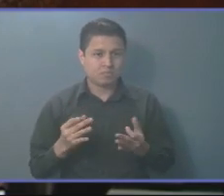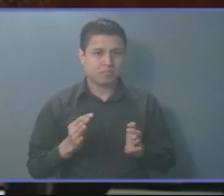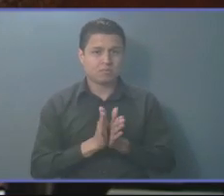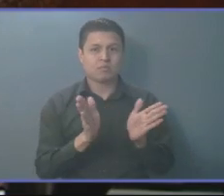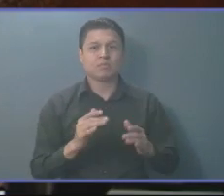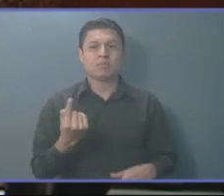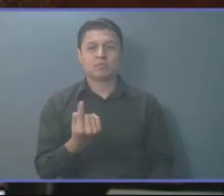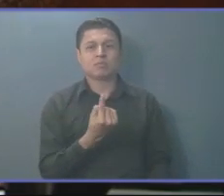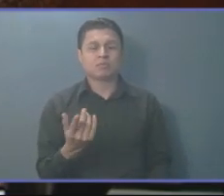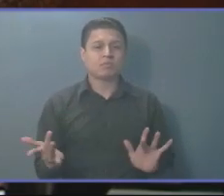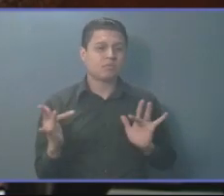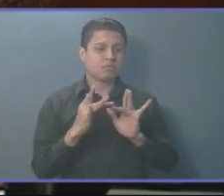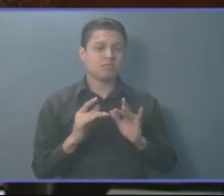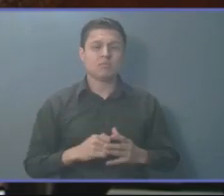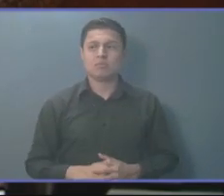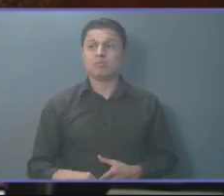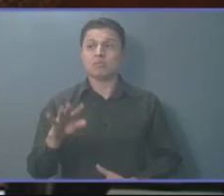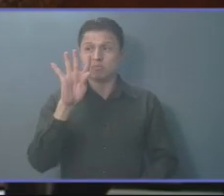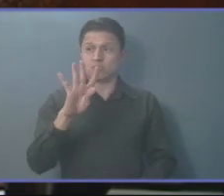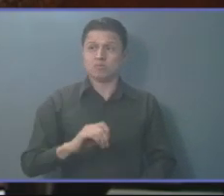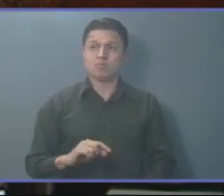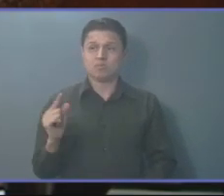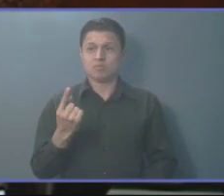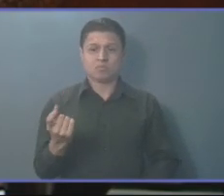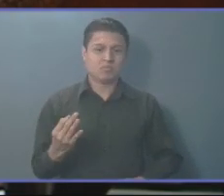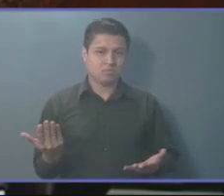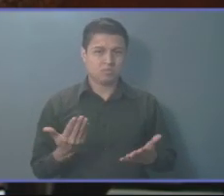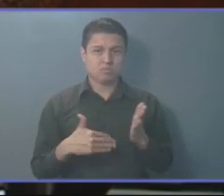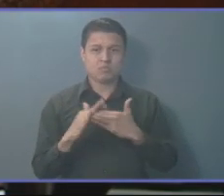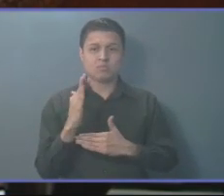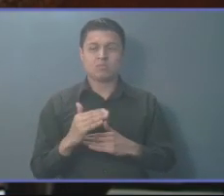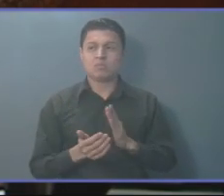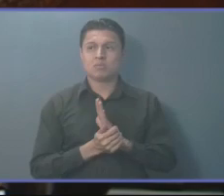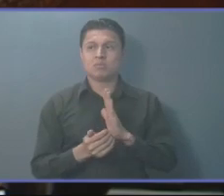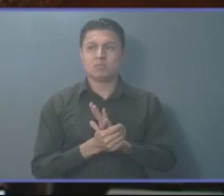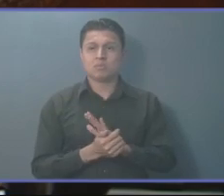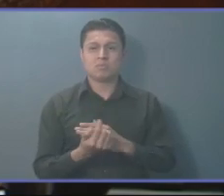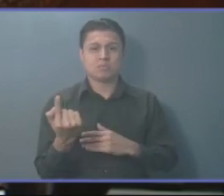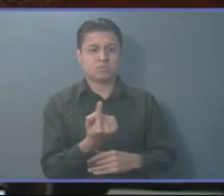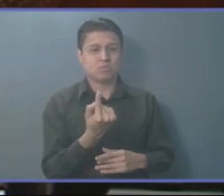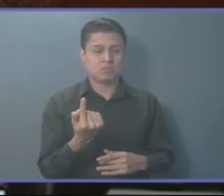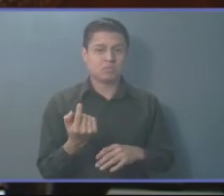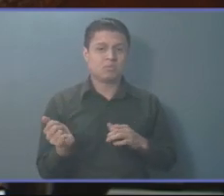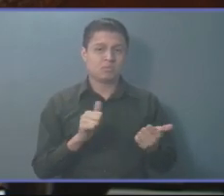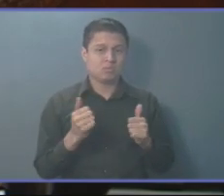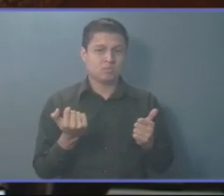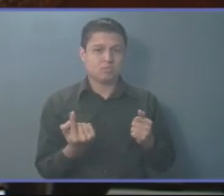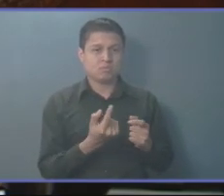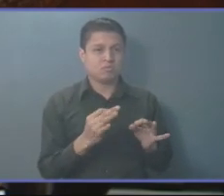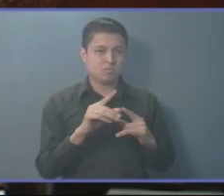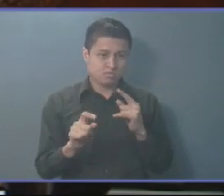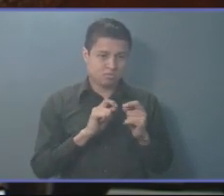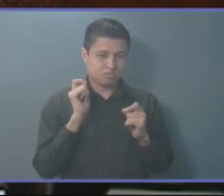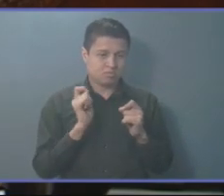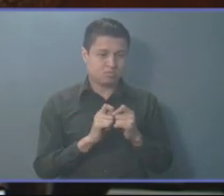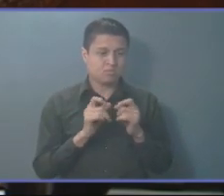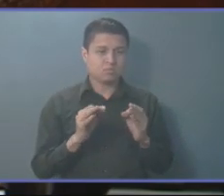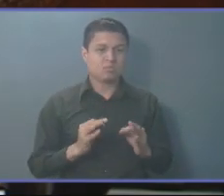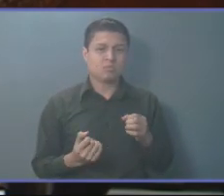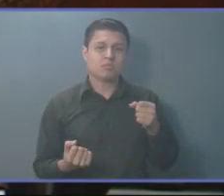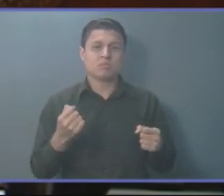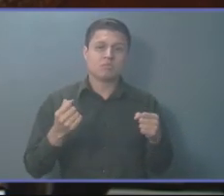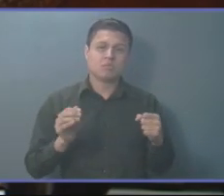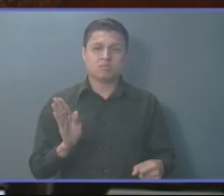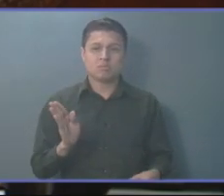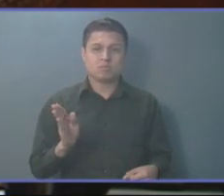de los usuarios. 4. No sobrepasar la capacidad de pasajeros de acuerdo a las especificaciones propias del tipo de